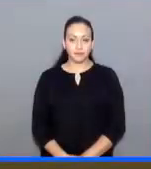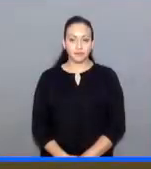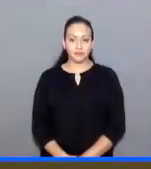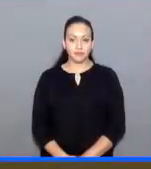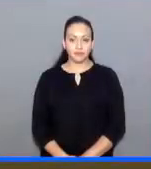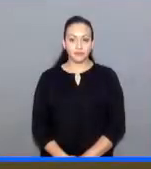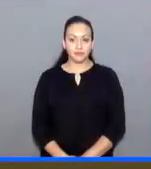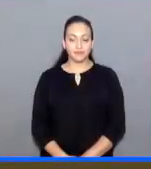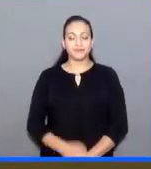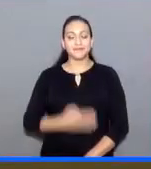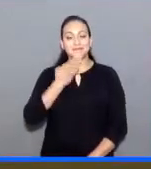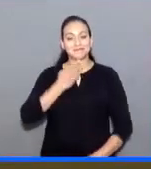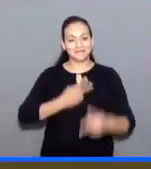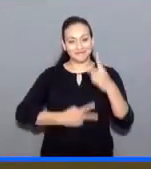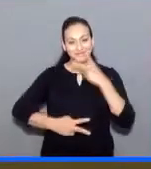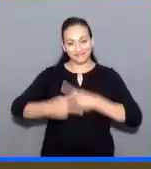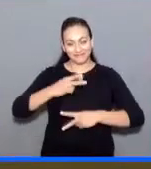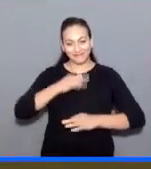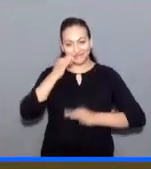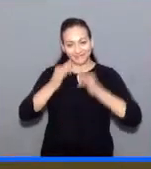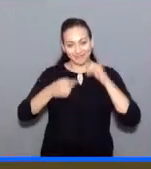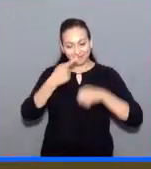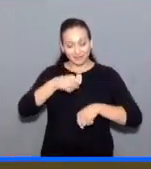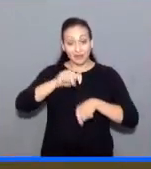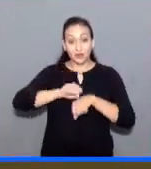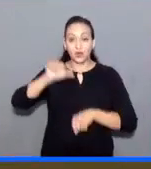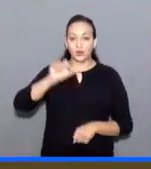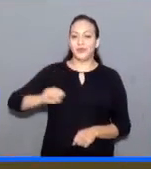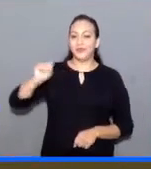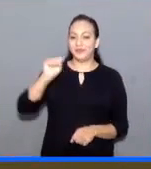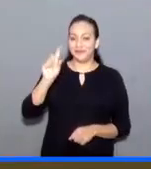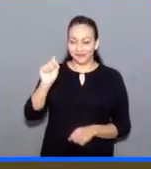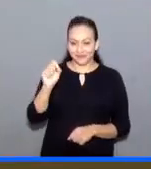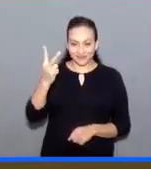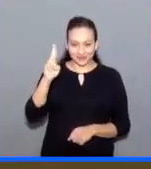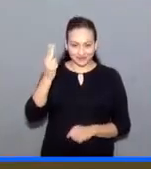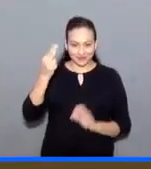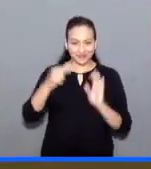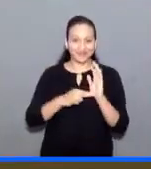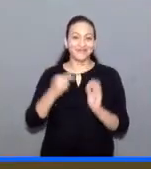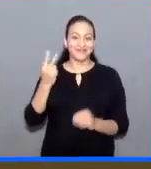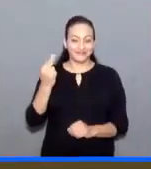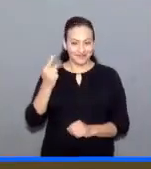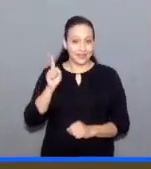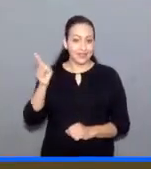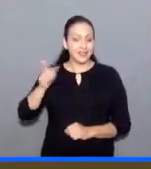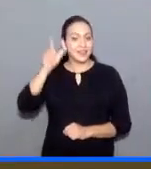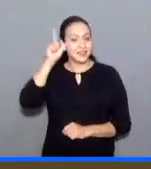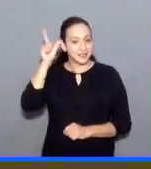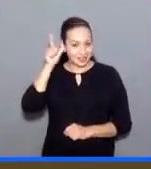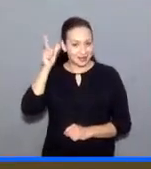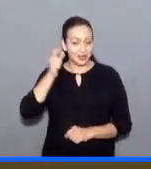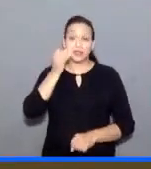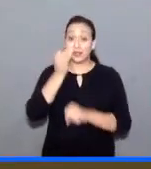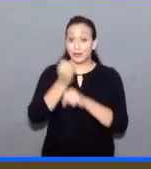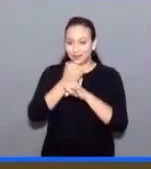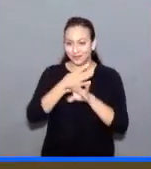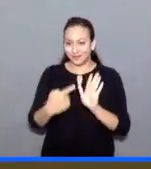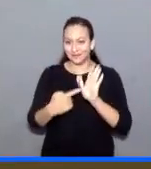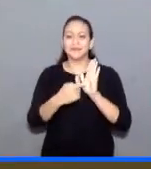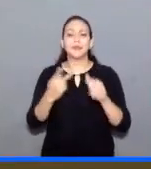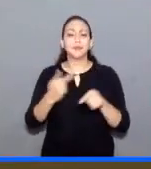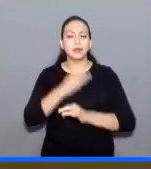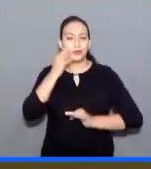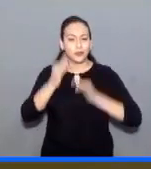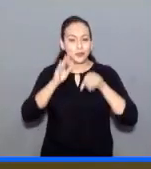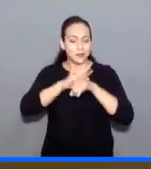Bienvenidos a Semanario Judicial. Hoy es sábado 22 de noviembre de 2025. Soy Laura Murillo y en los próximos minutos le presentaré un